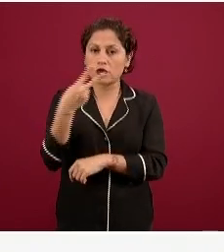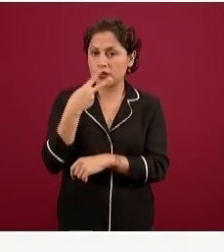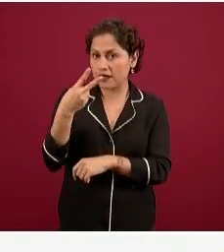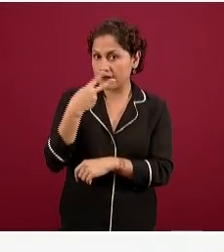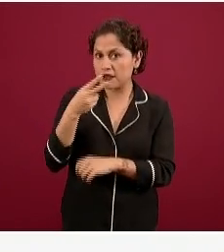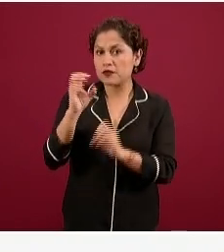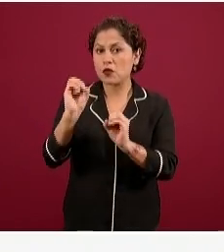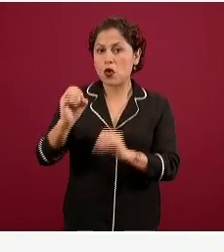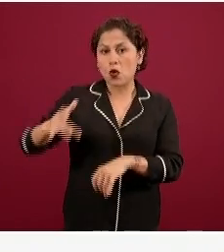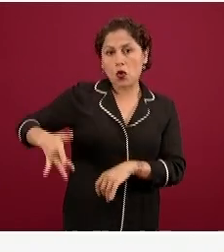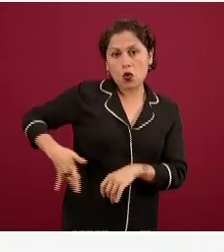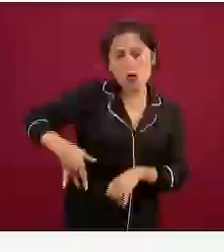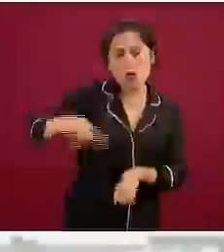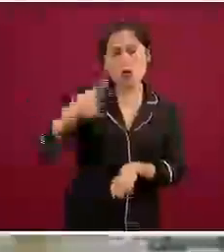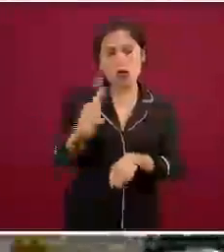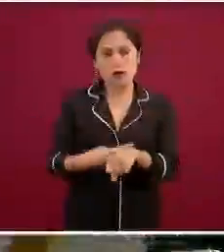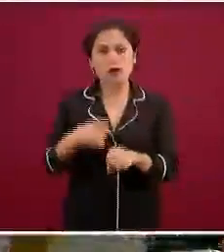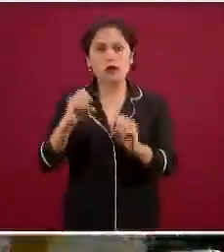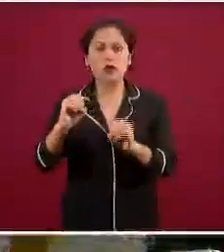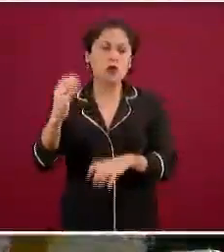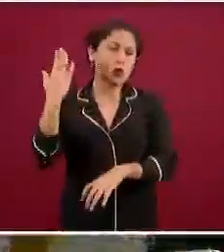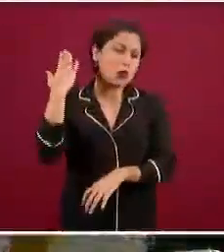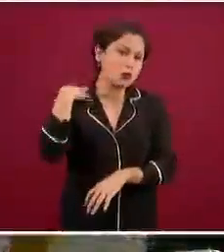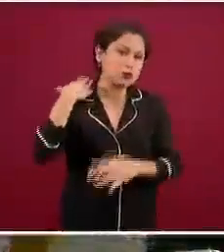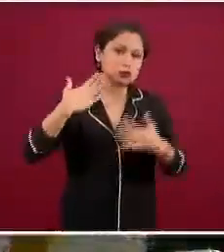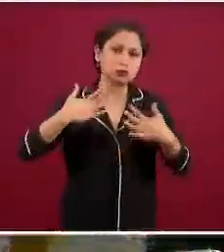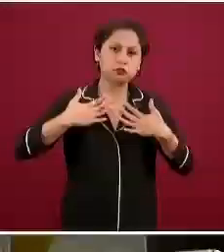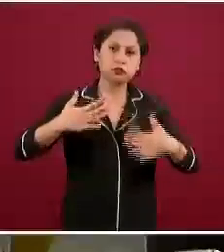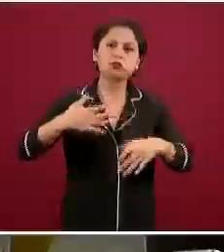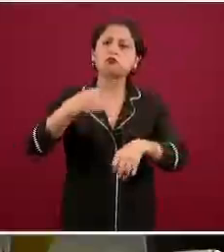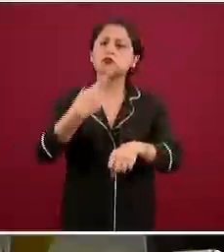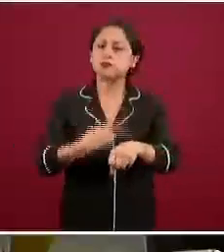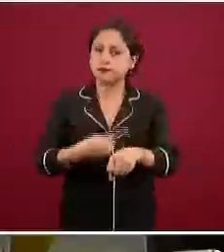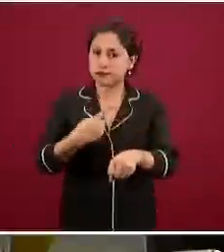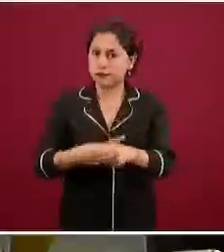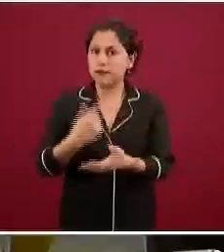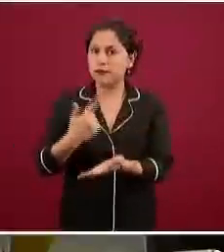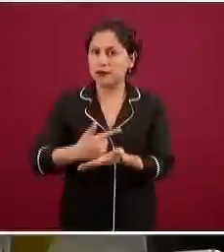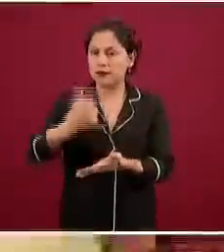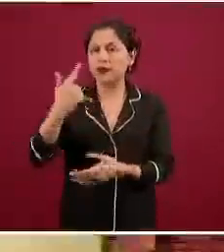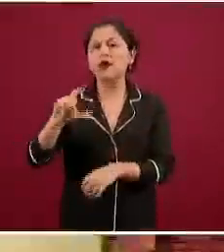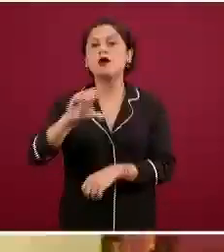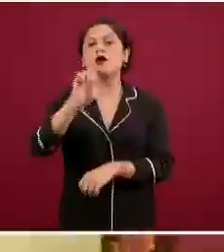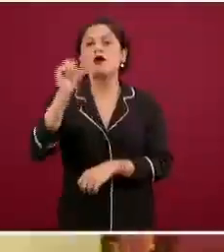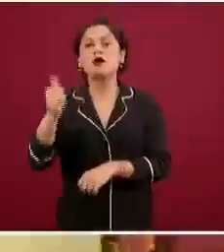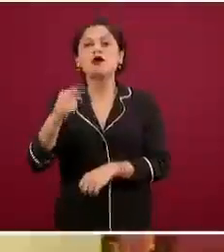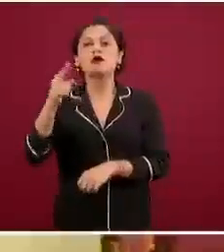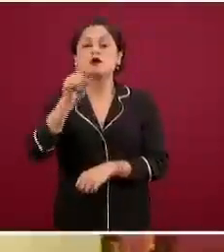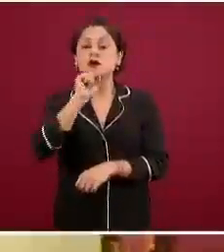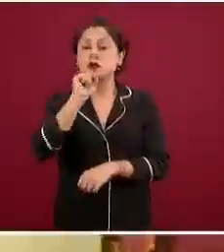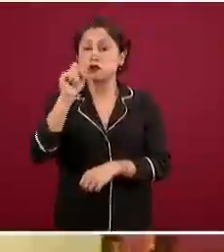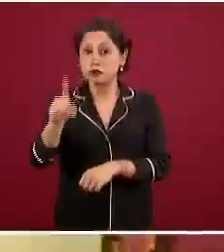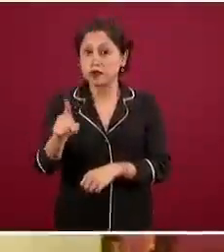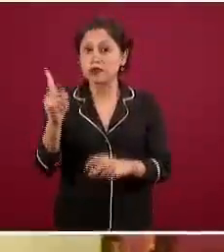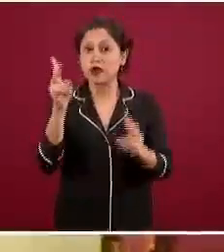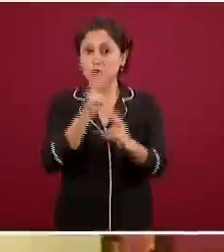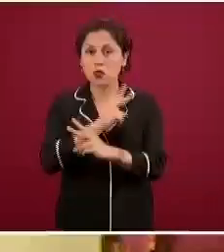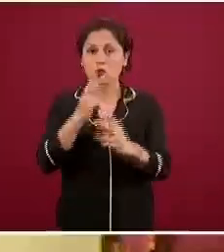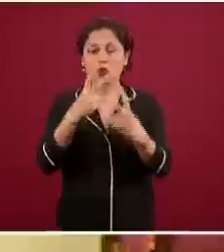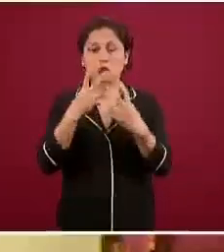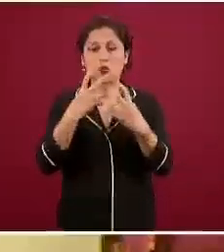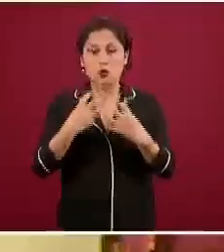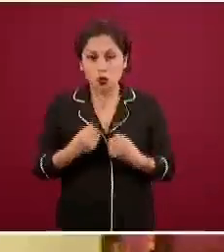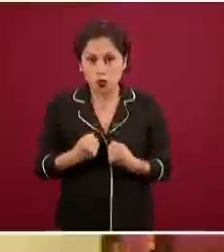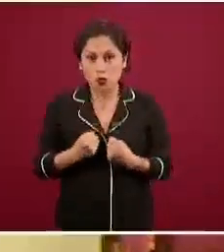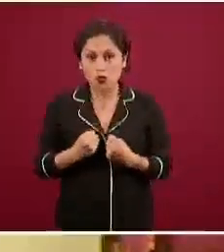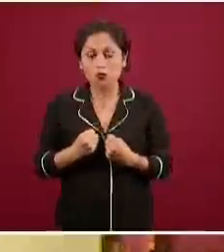problemas renales, la enfermedad pulmonar obstructiva crónica, enfermedades cardiovasculares, también tenemos la